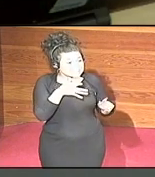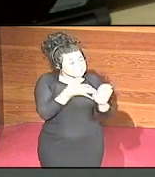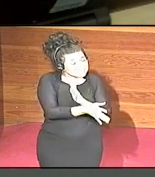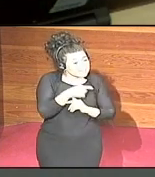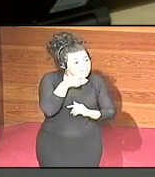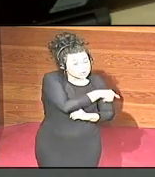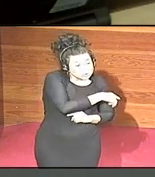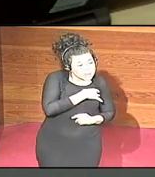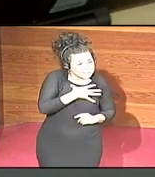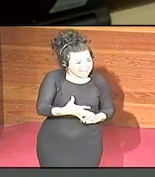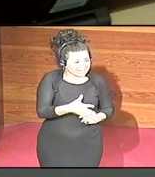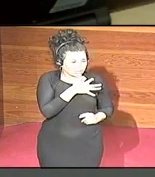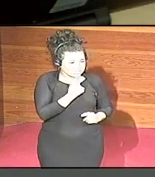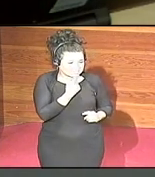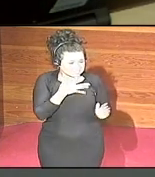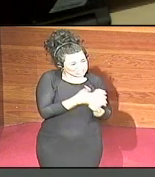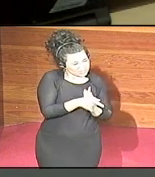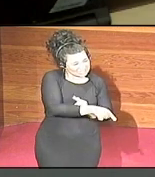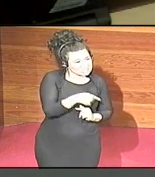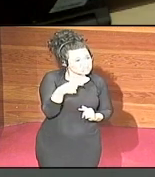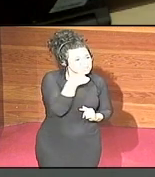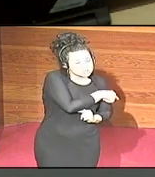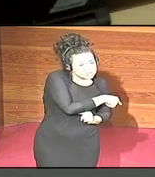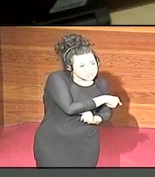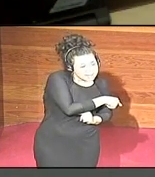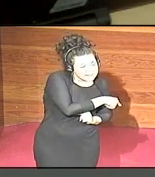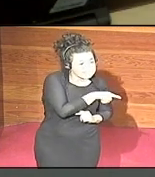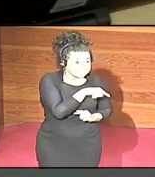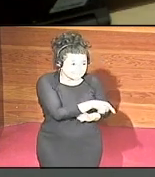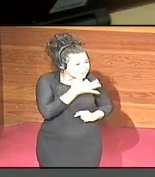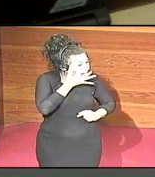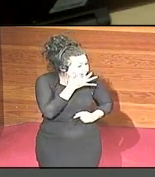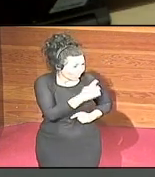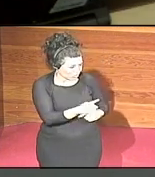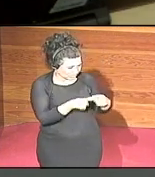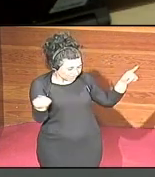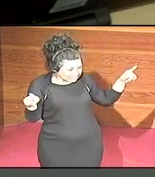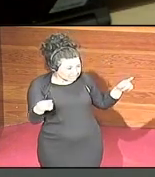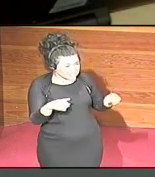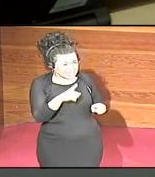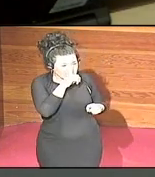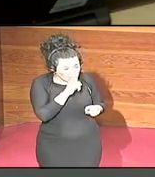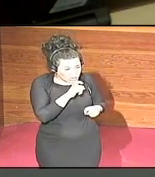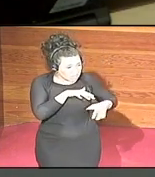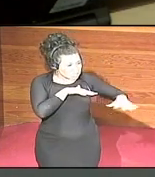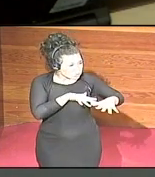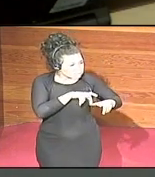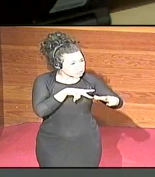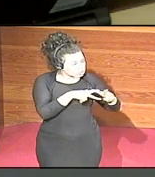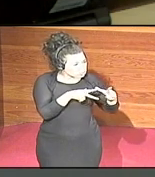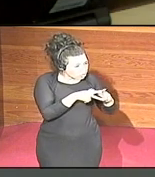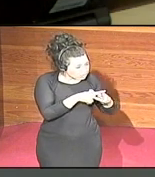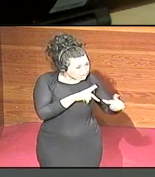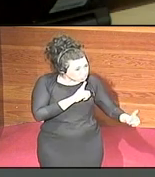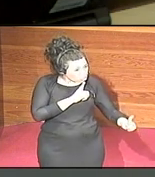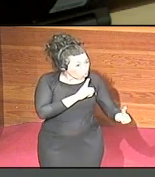de que es ruso, pero es Belarus. No sé si recordáis los movimientos sociales de protesta contra Lukashenko en